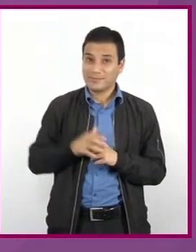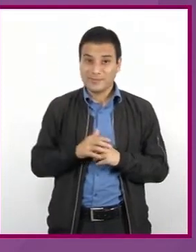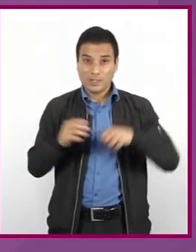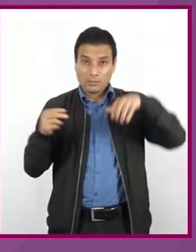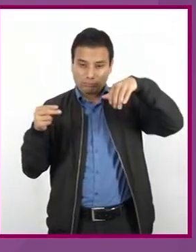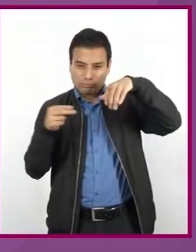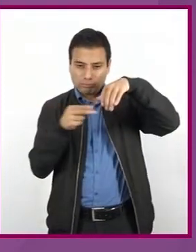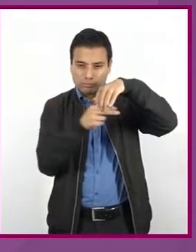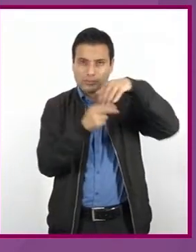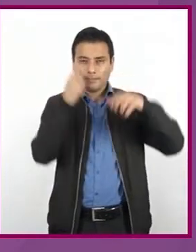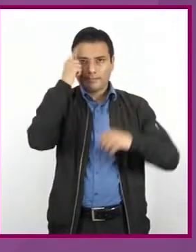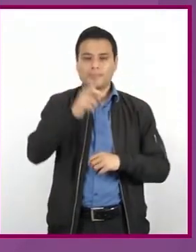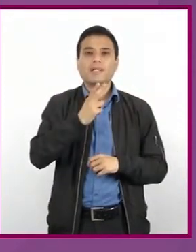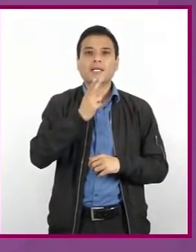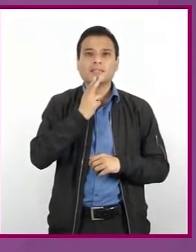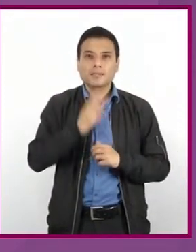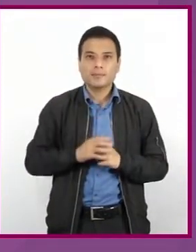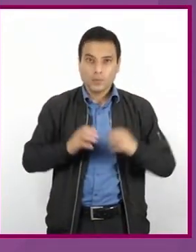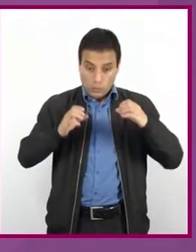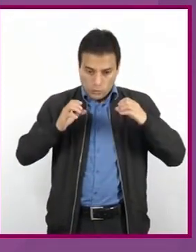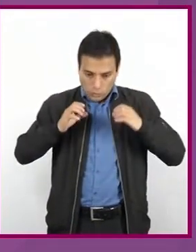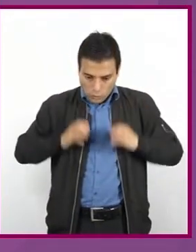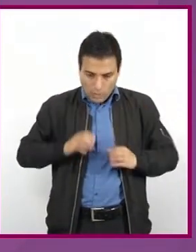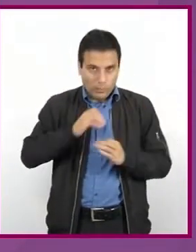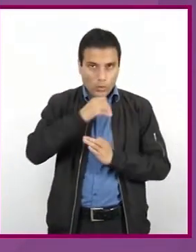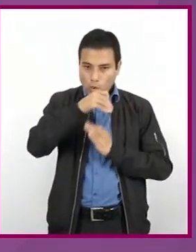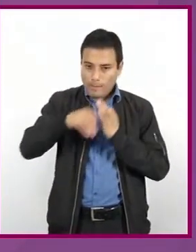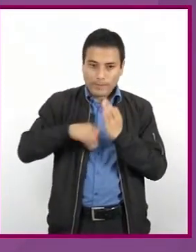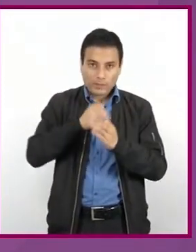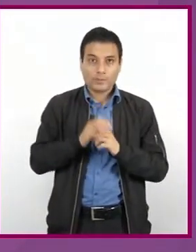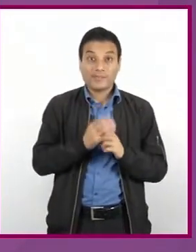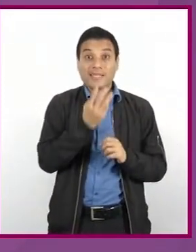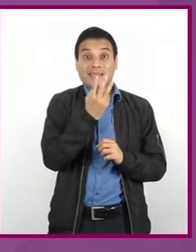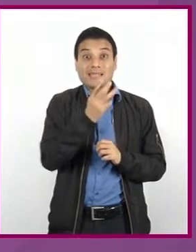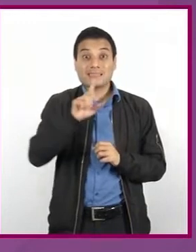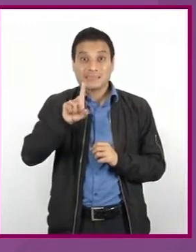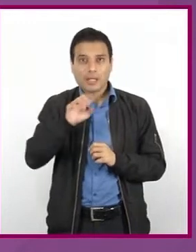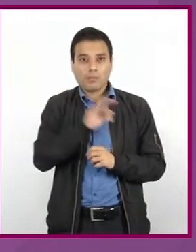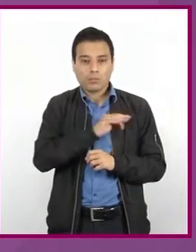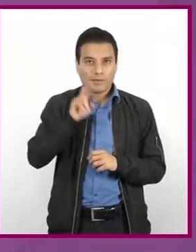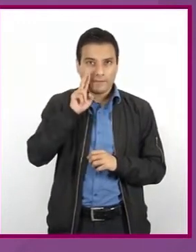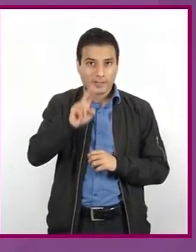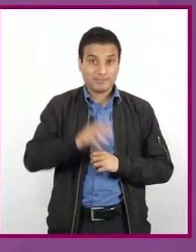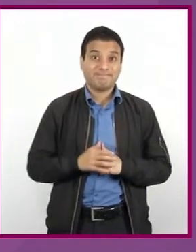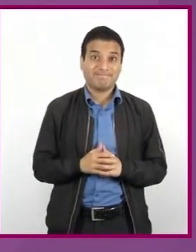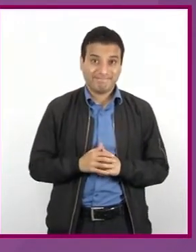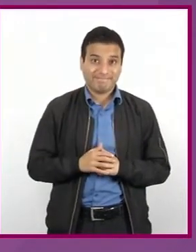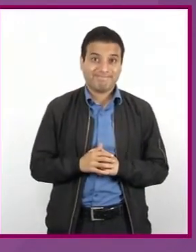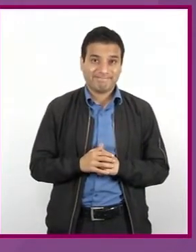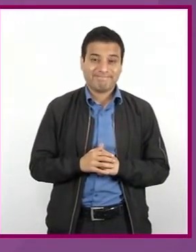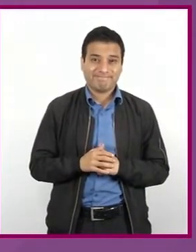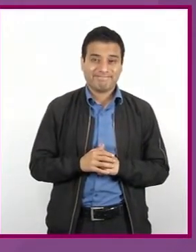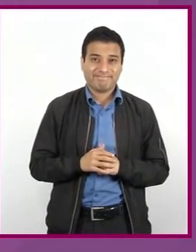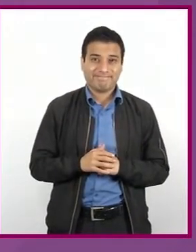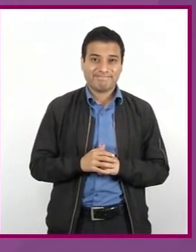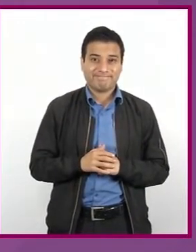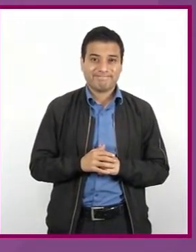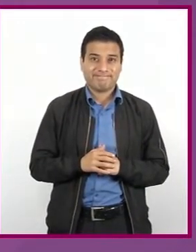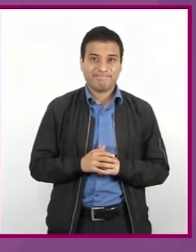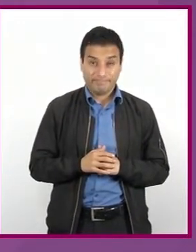una imagen tridimensional de un órgano, partiendo de numerosas imágenes bidimensionales. En